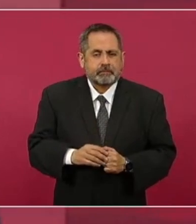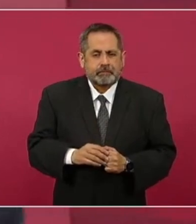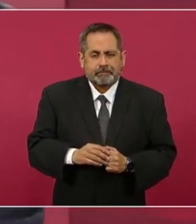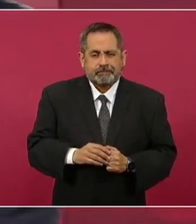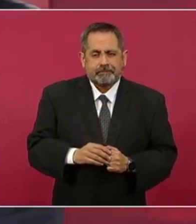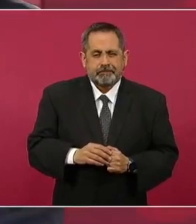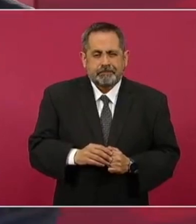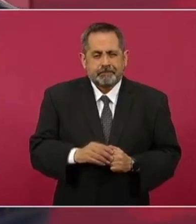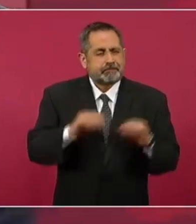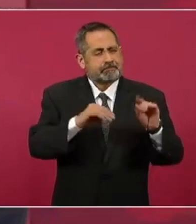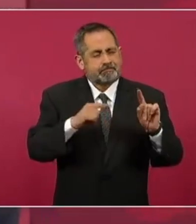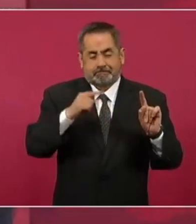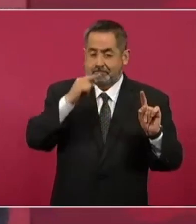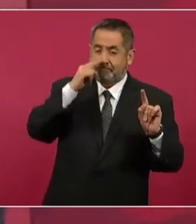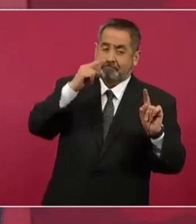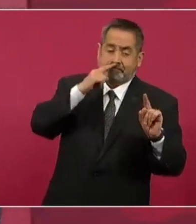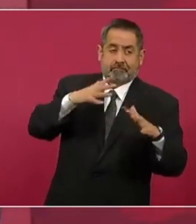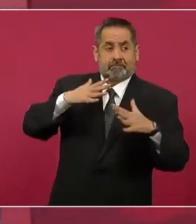con la vanidad,